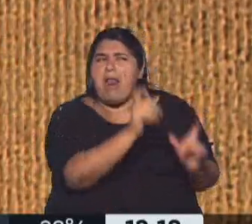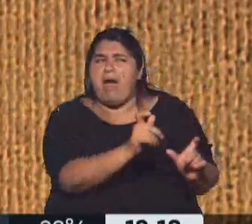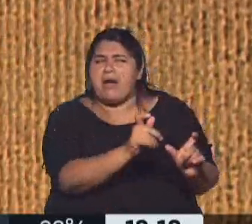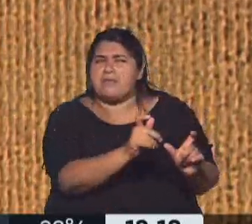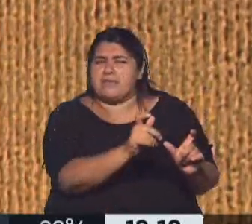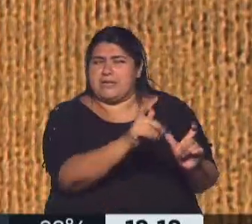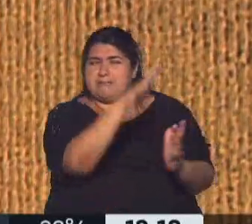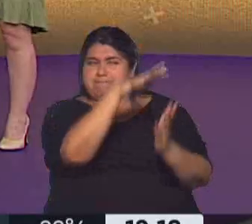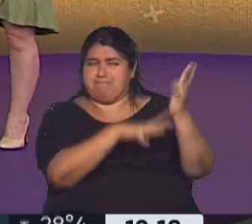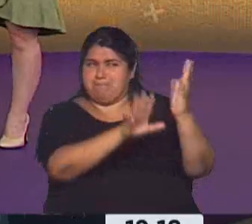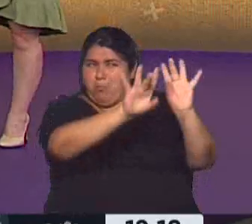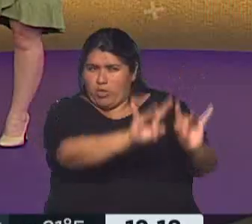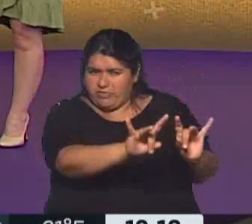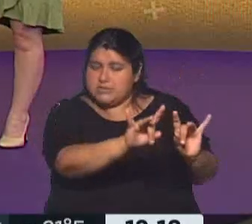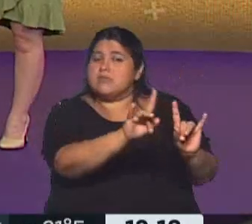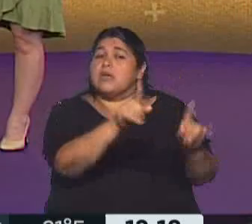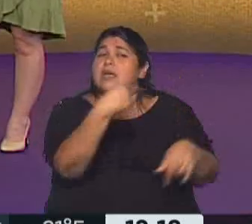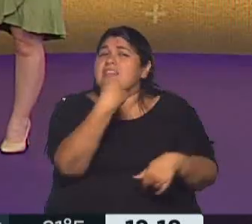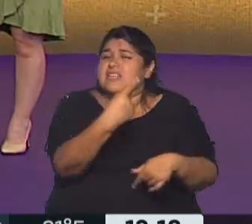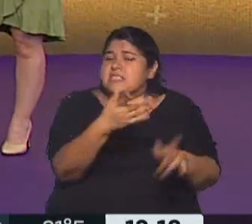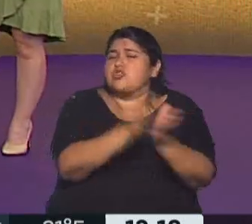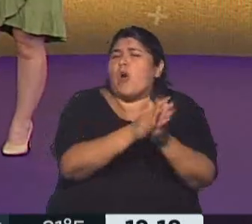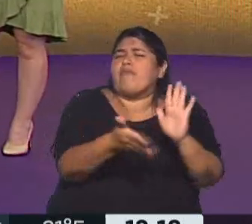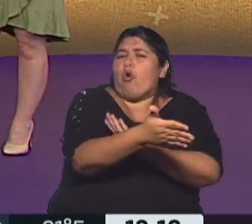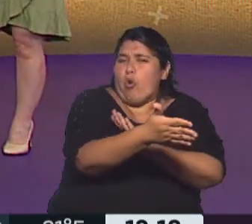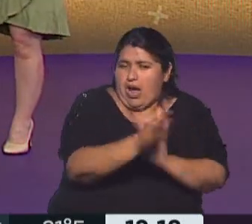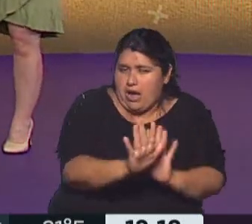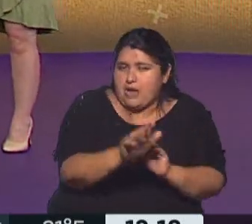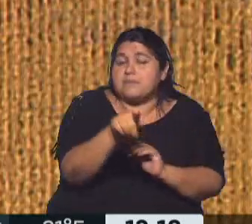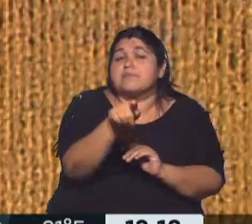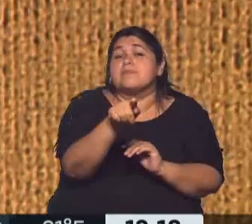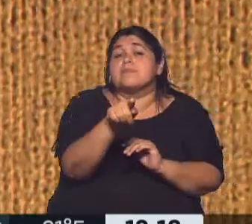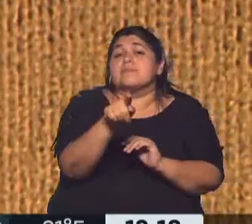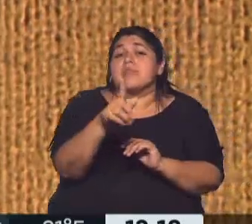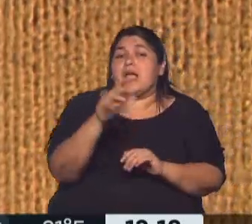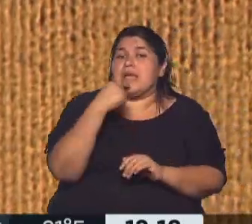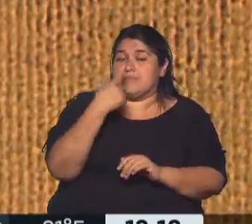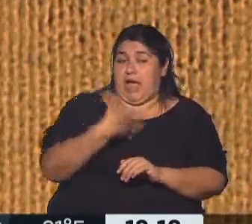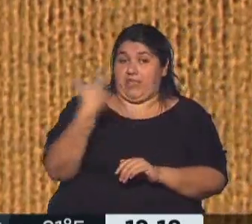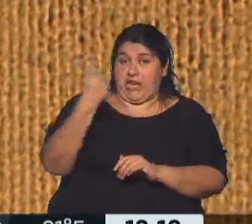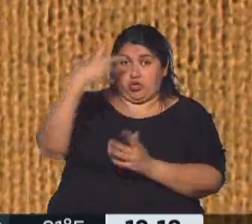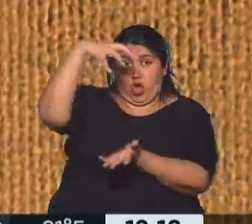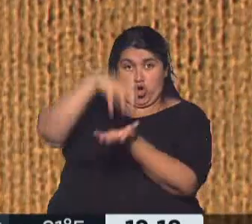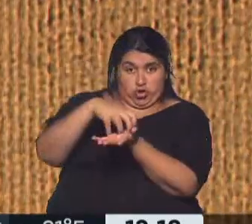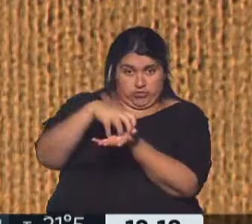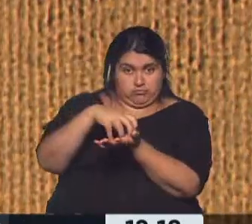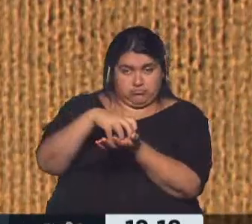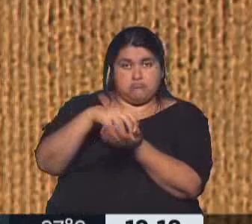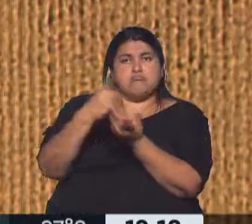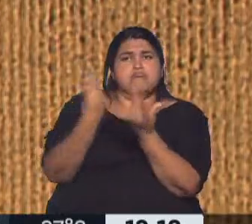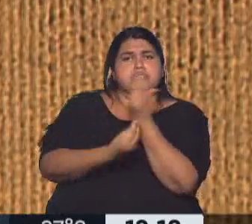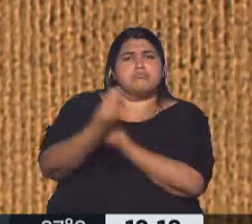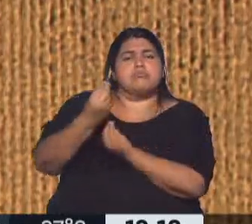rebuscada la redacción, vamos a leer lo que dice. Sobre la fuga. Los directores, recordemos que el FMI tiene un directorio, y los